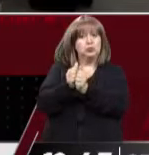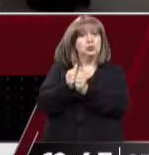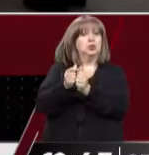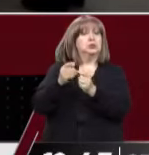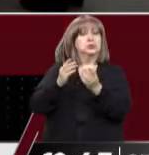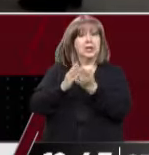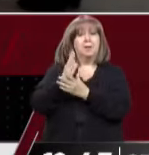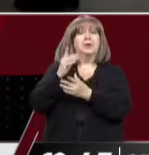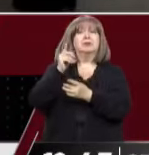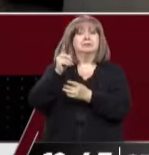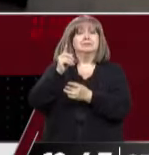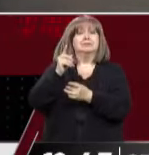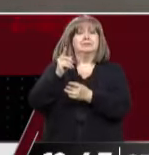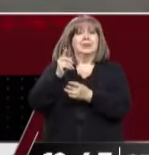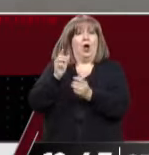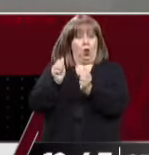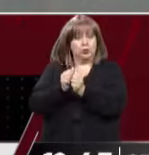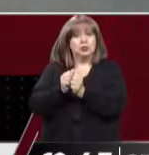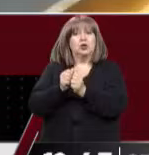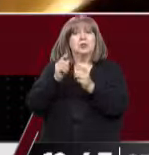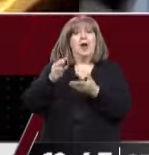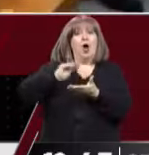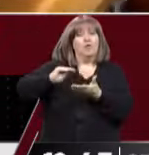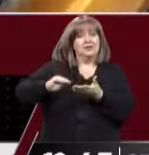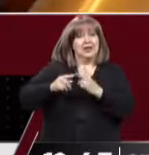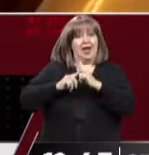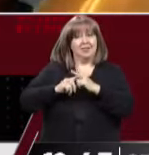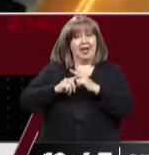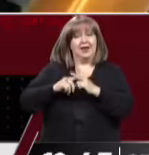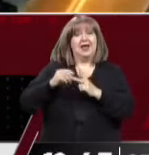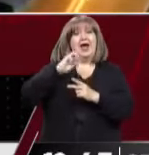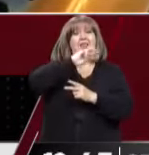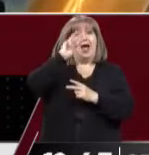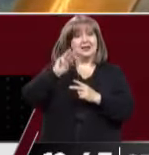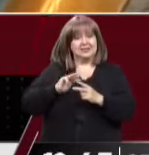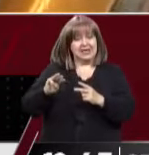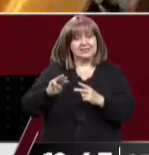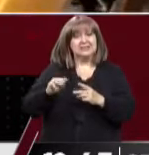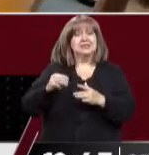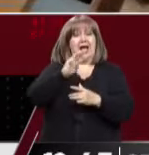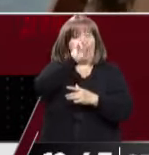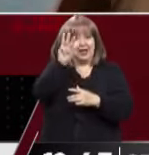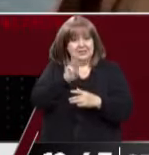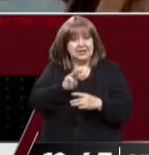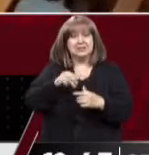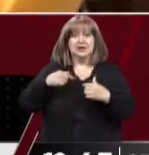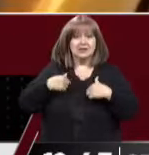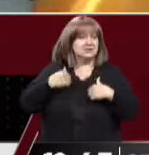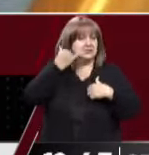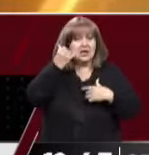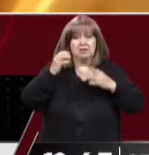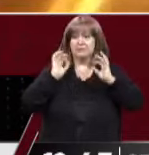penitenciario y que desde la oficina técnica previsional hemos hecho todos los actos útiles y